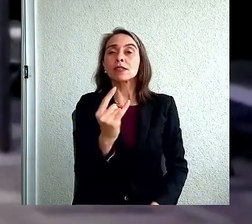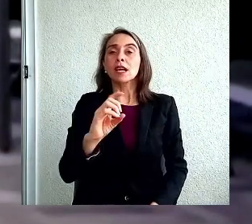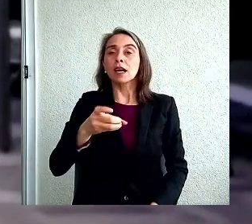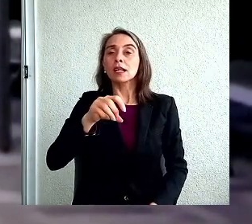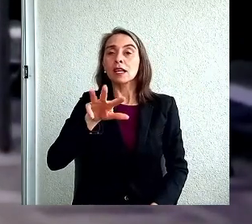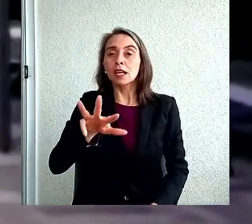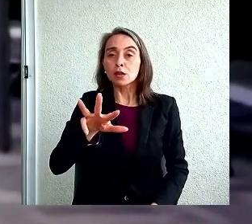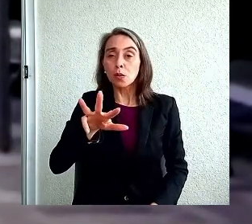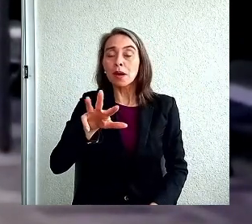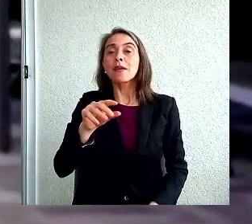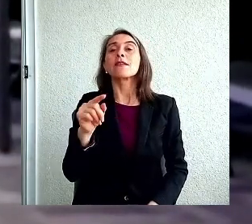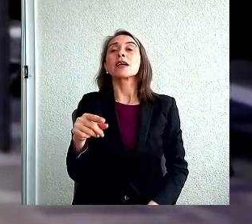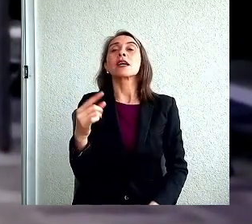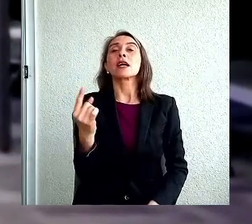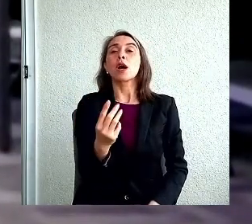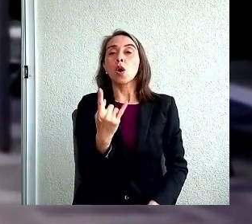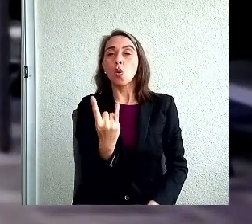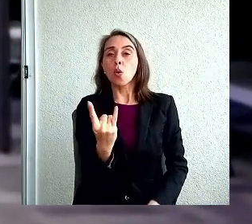USM,